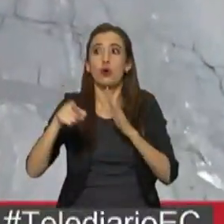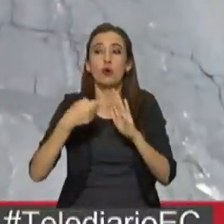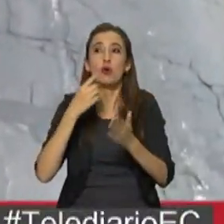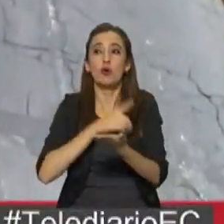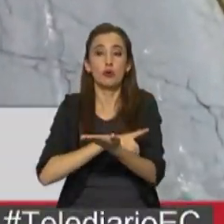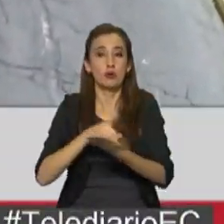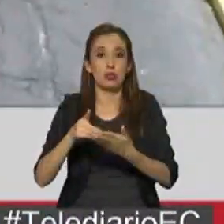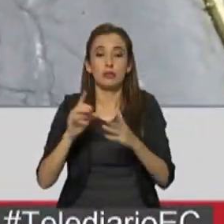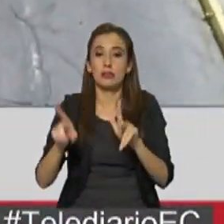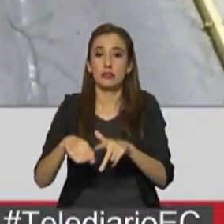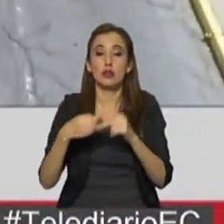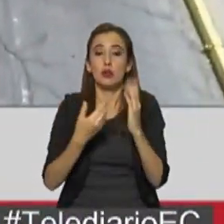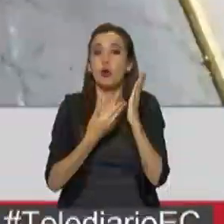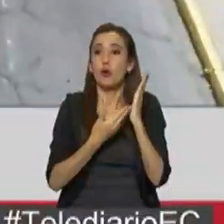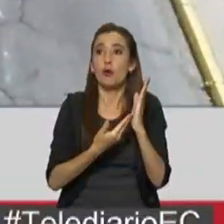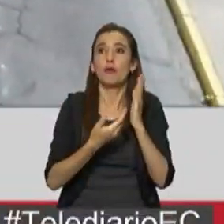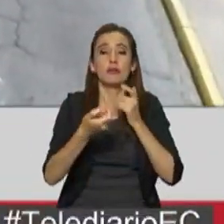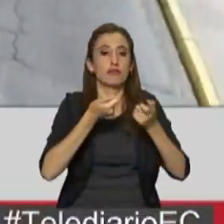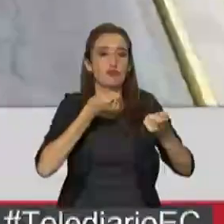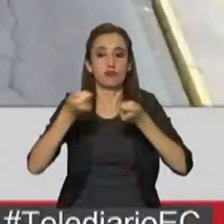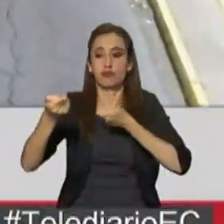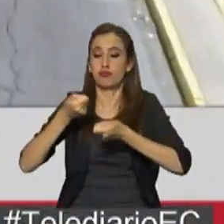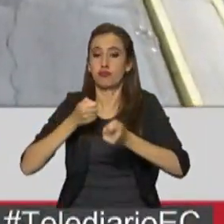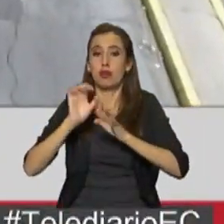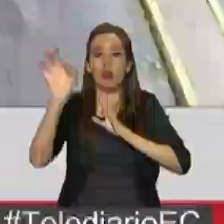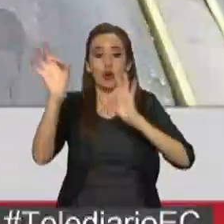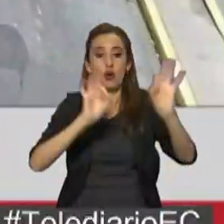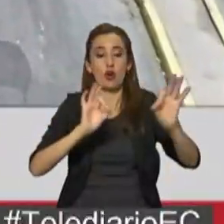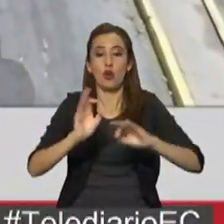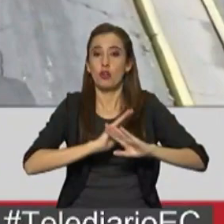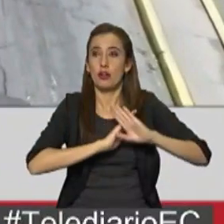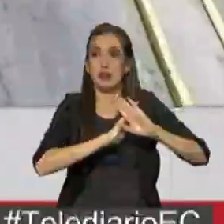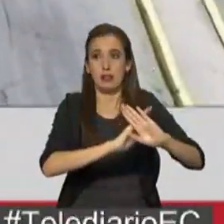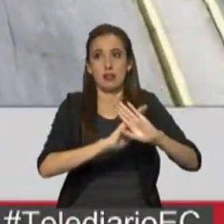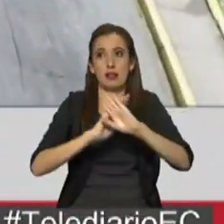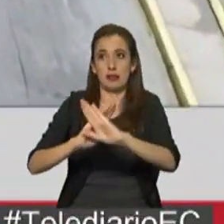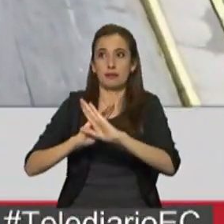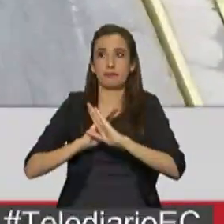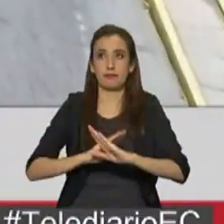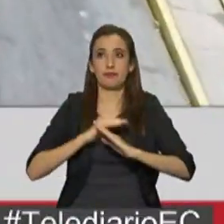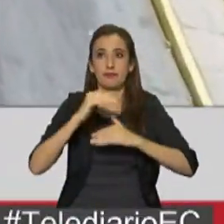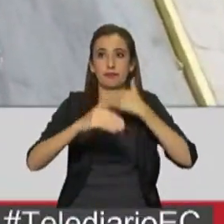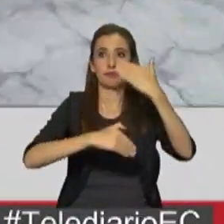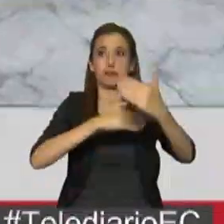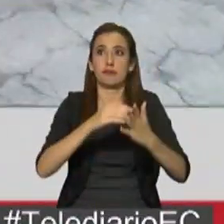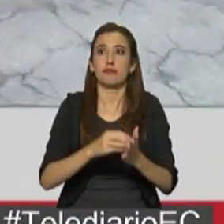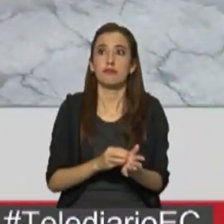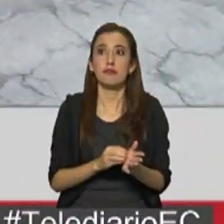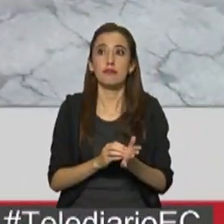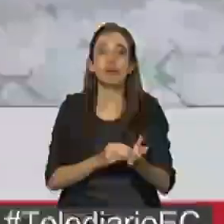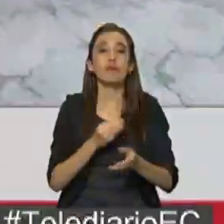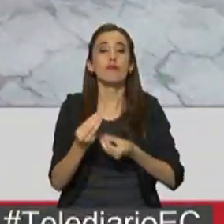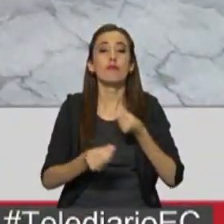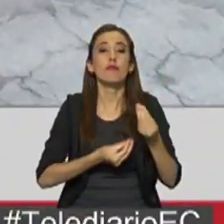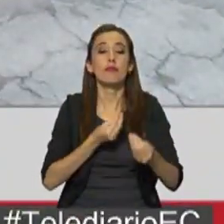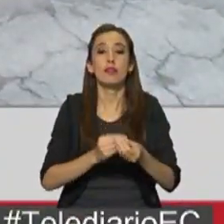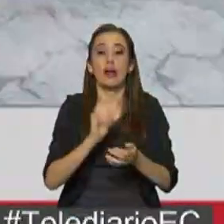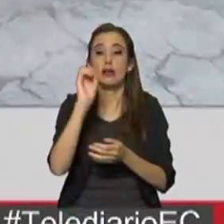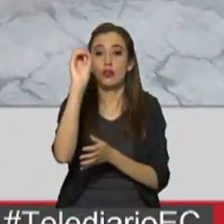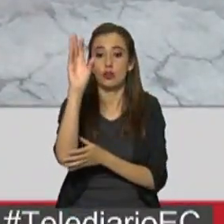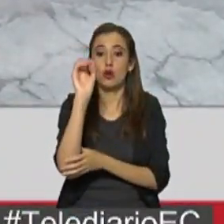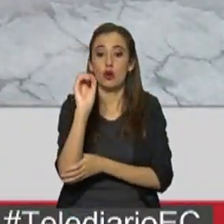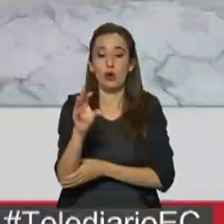una nueva modalidad de control para evitar que el cob y 19 siga indiscriminadamente con su contagio se trata de la semaforización